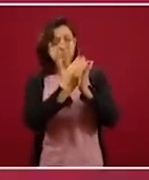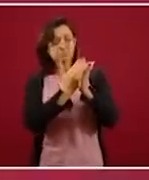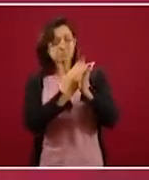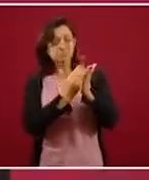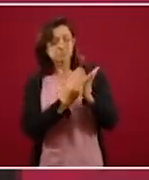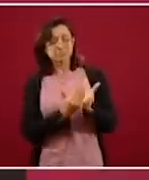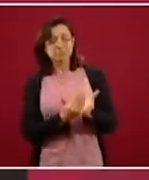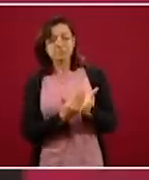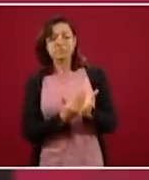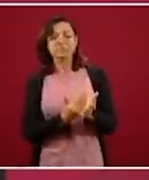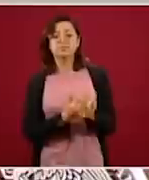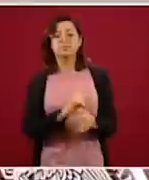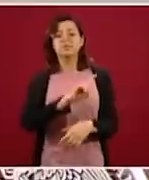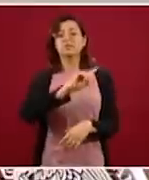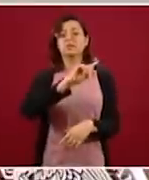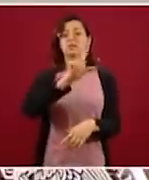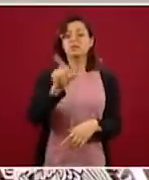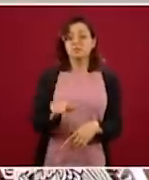Llega